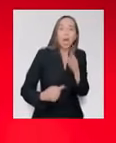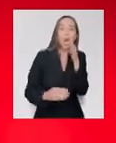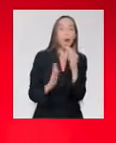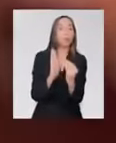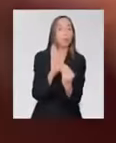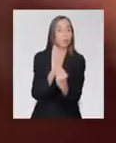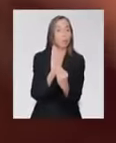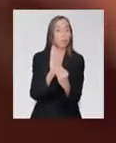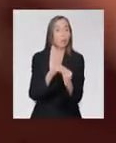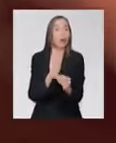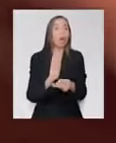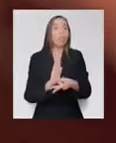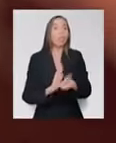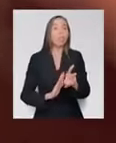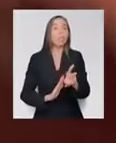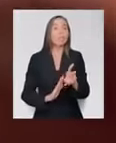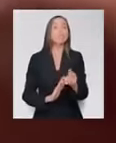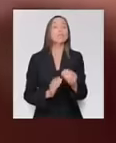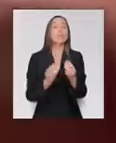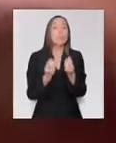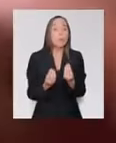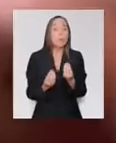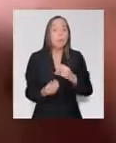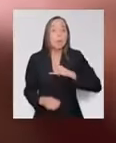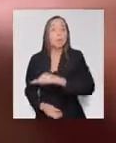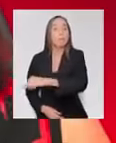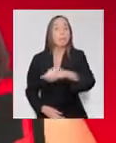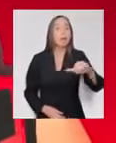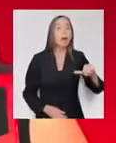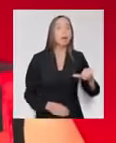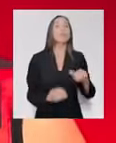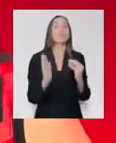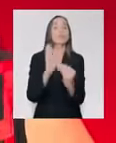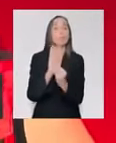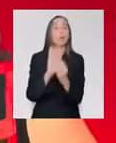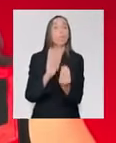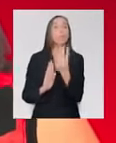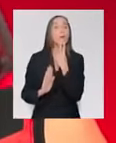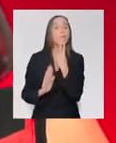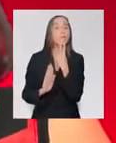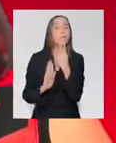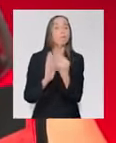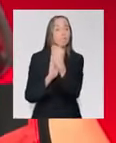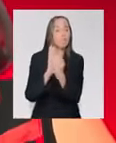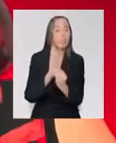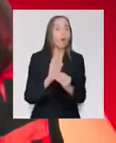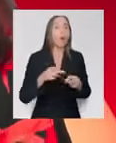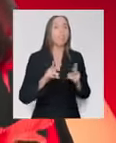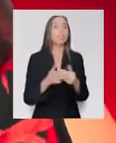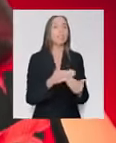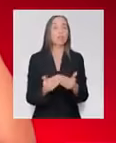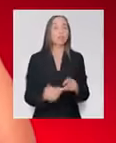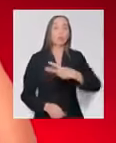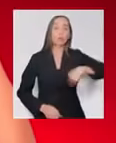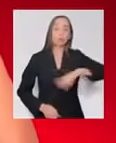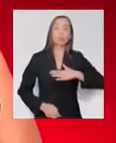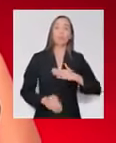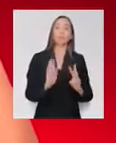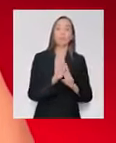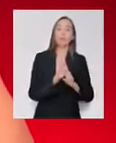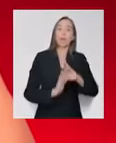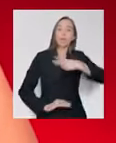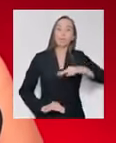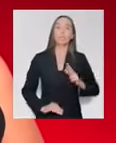generaciones, donde el agua se establezca como un derecho de bien común, el principio del buen vivir y los derechos de la naturaleza. Desde